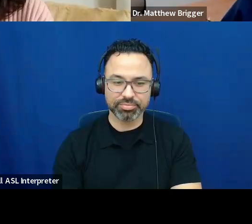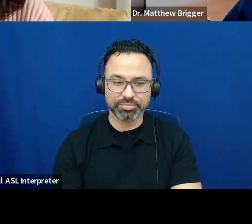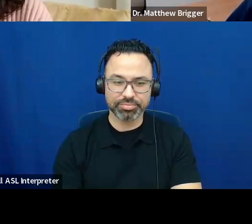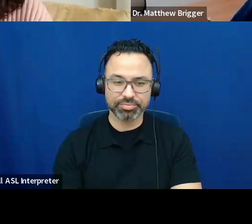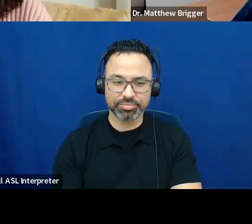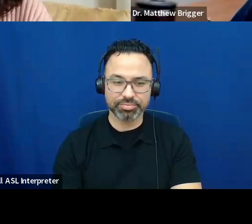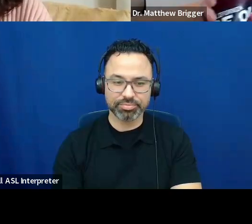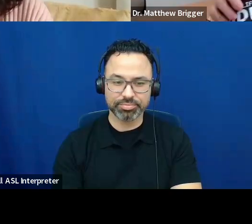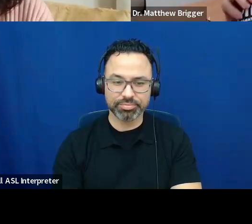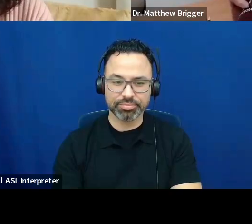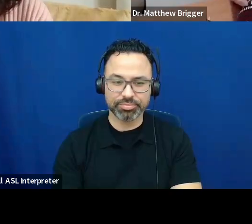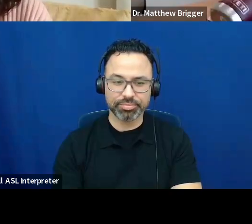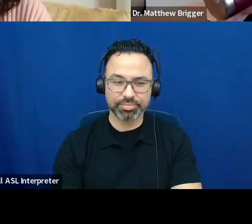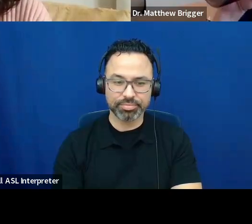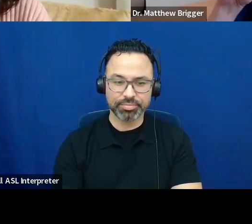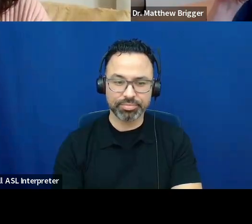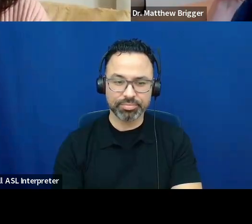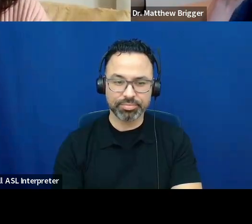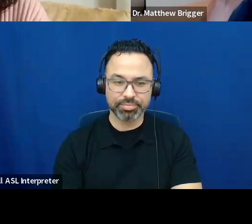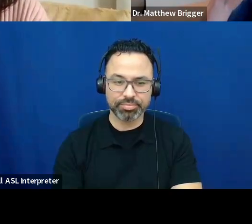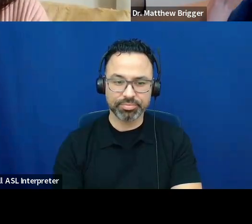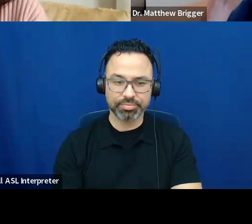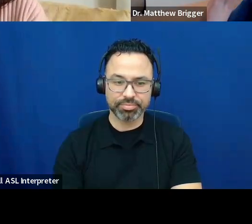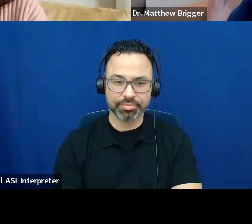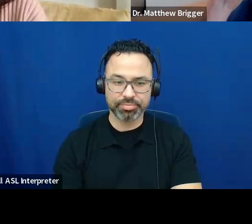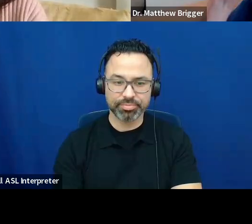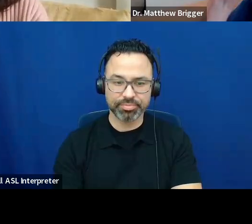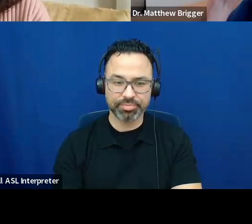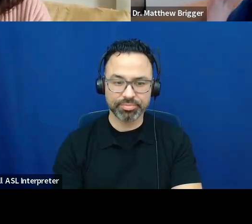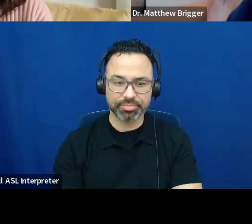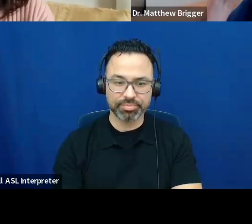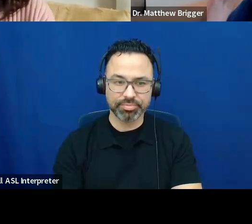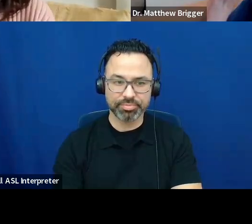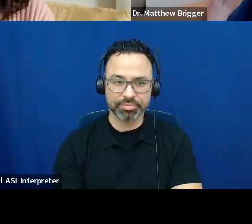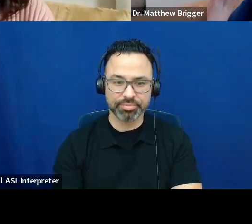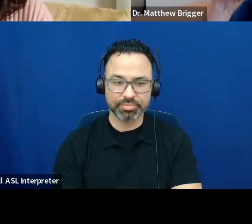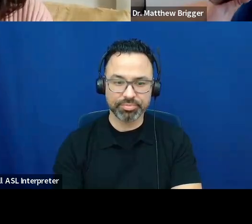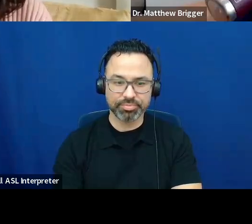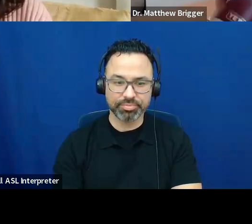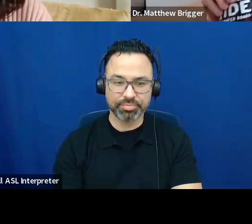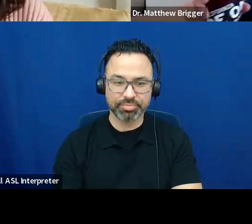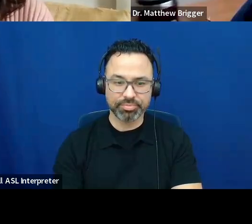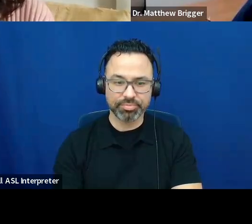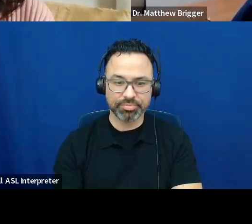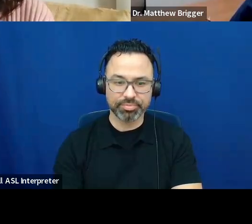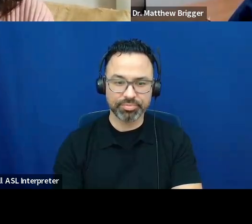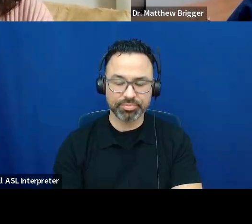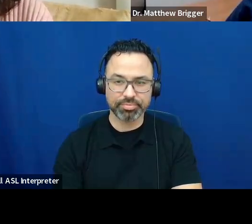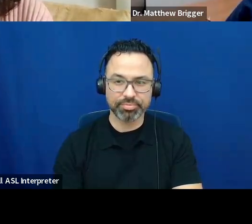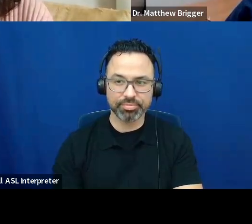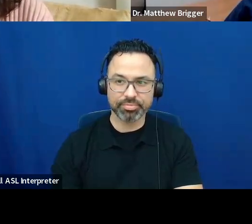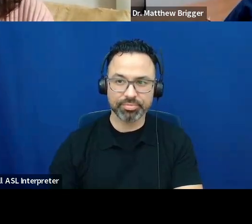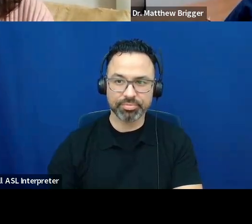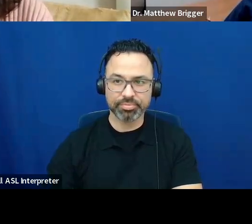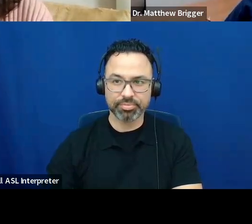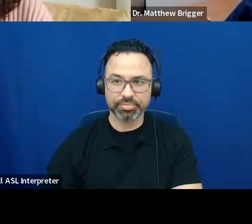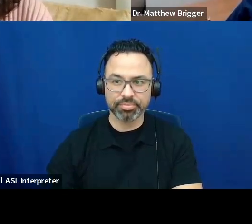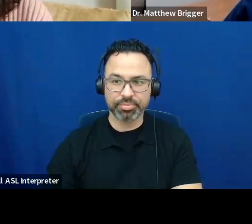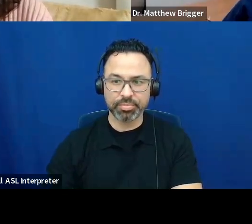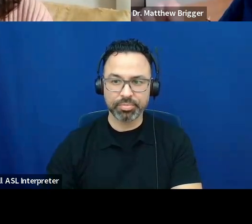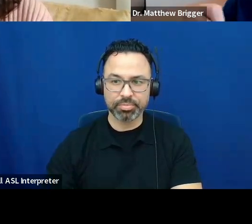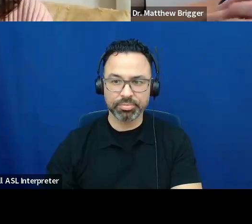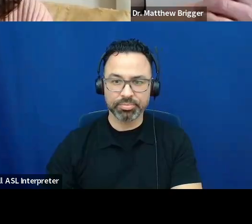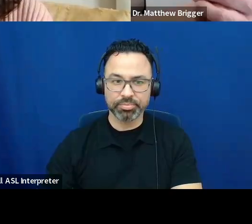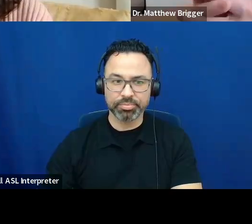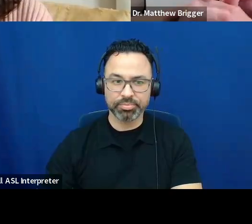lea texto directamente para facilitar la interpretación simultánea. Una vez la función de interpretación sea activada, le